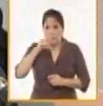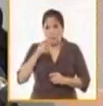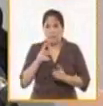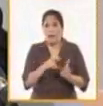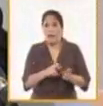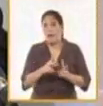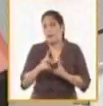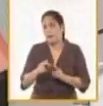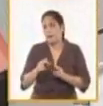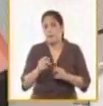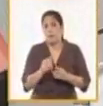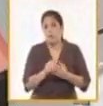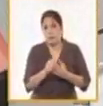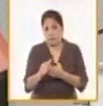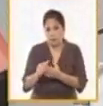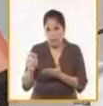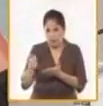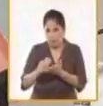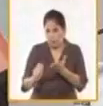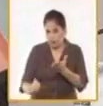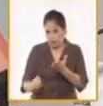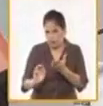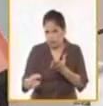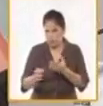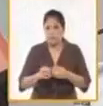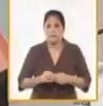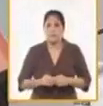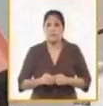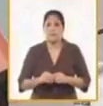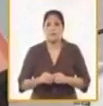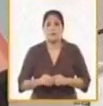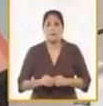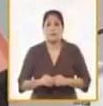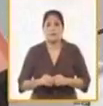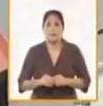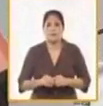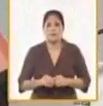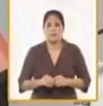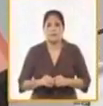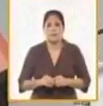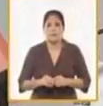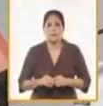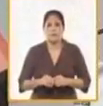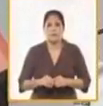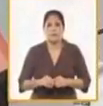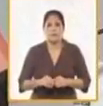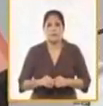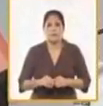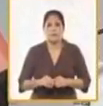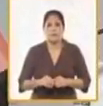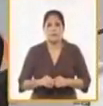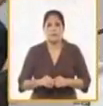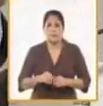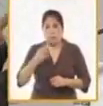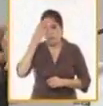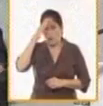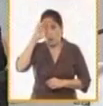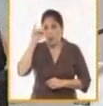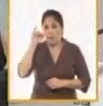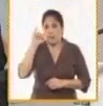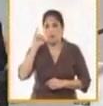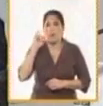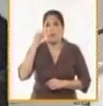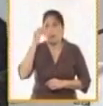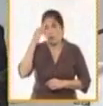y guionista de La Competencia del programa Mundo 2020 de Cubavisión Internacional. No es La